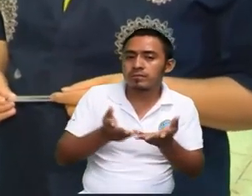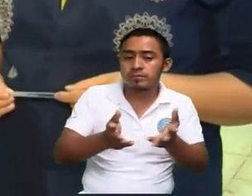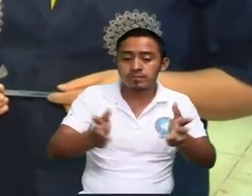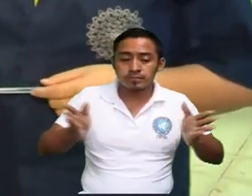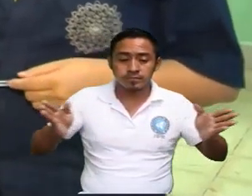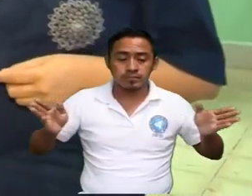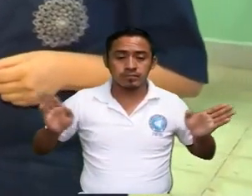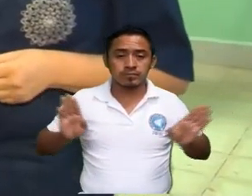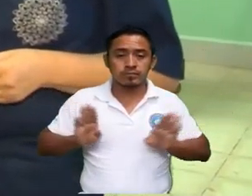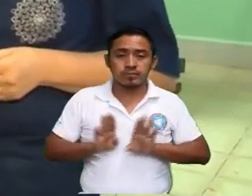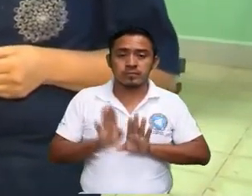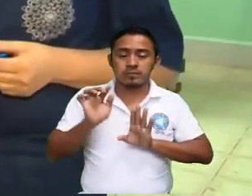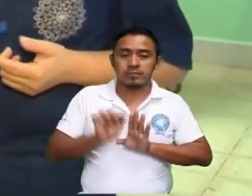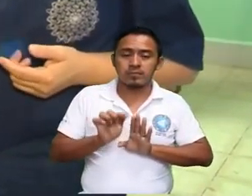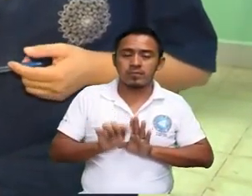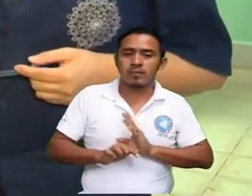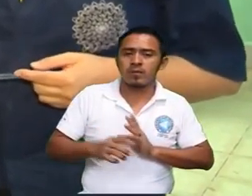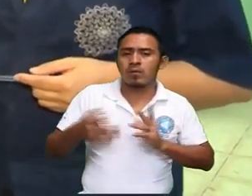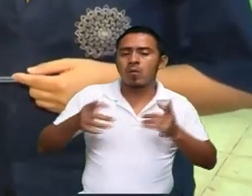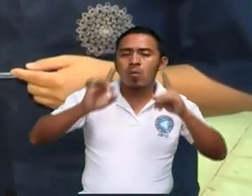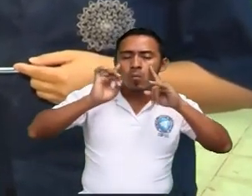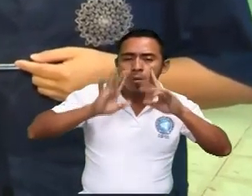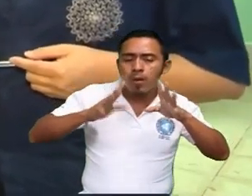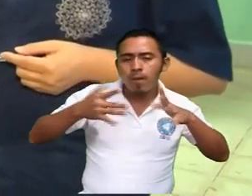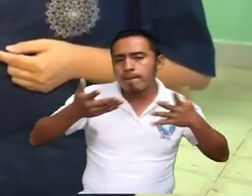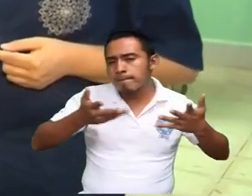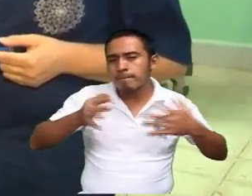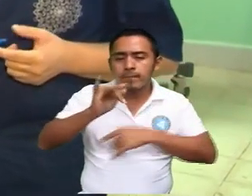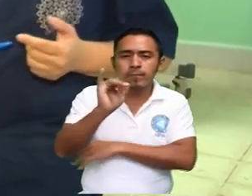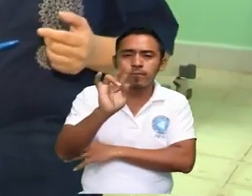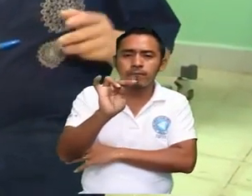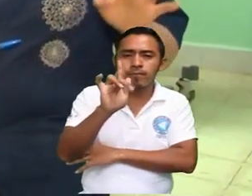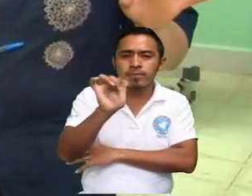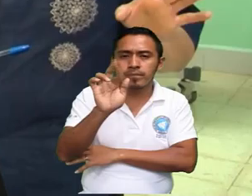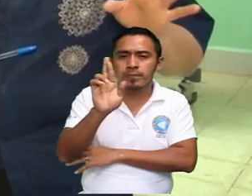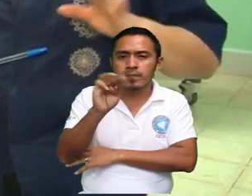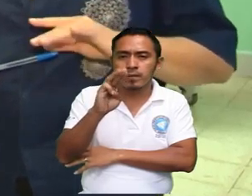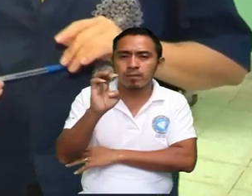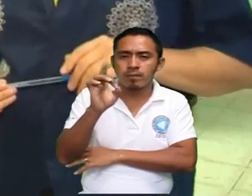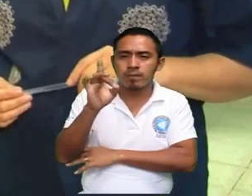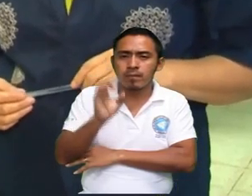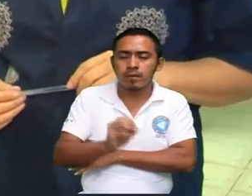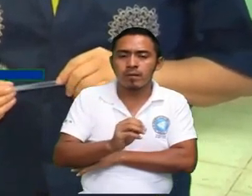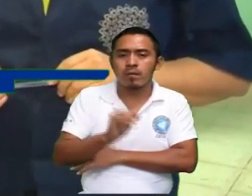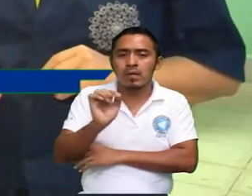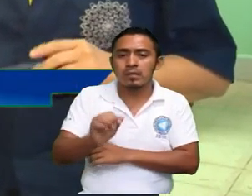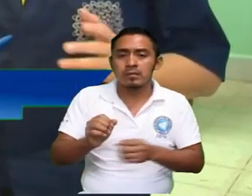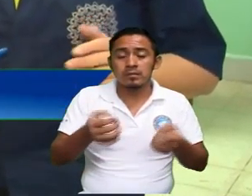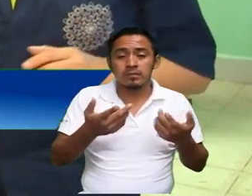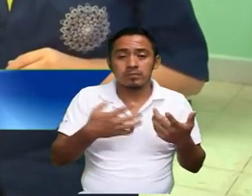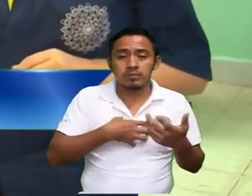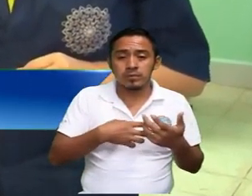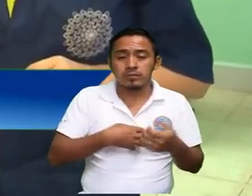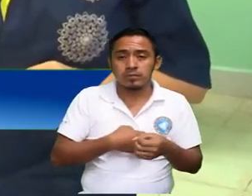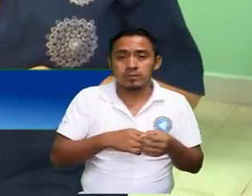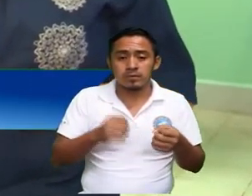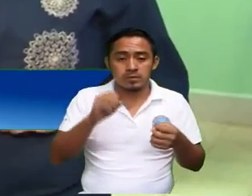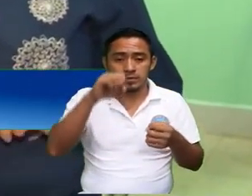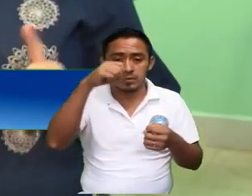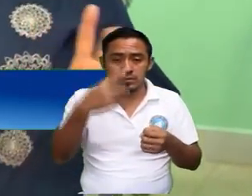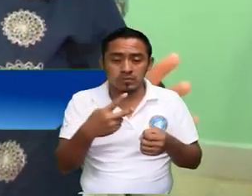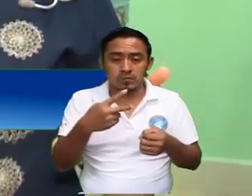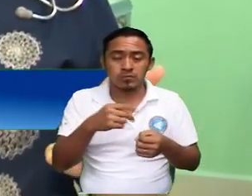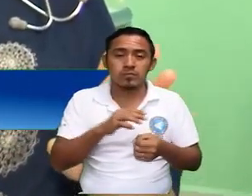cuidados intermedios. Cuidados intermedios, ¿qué? ¿Aquí? Esta es la segunda eslabón que tiene el manejo de los recién